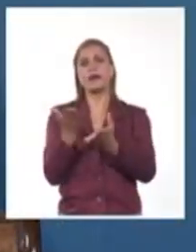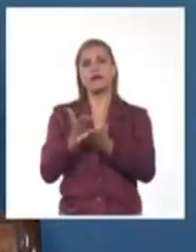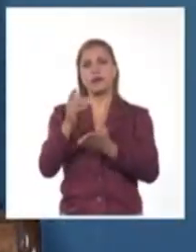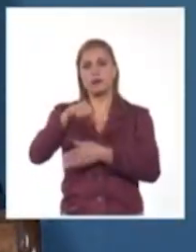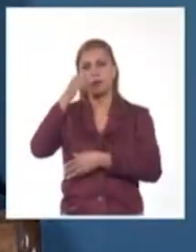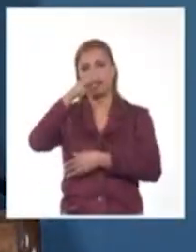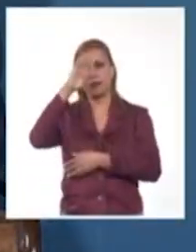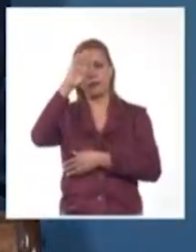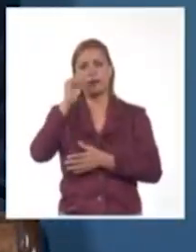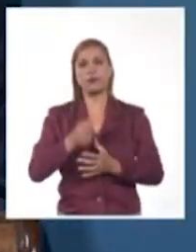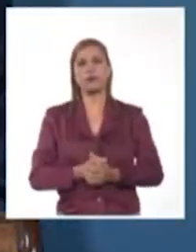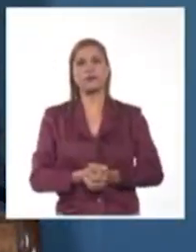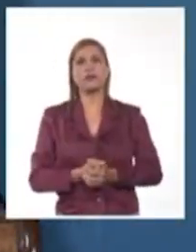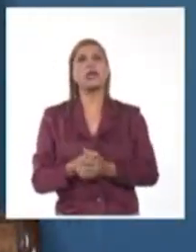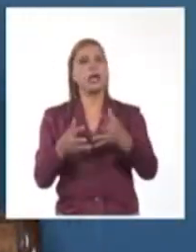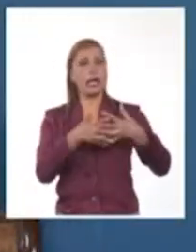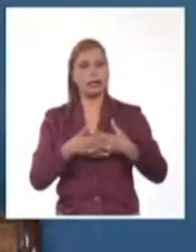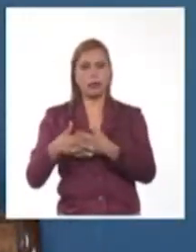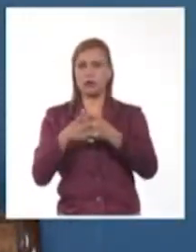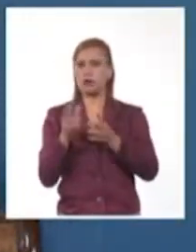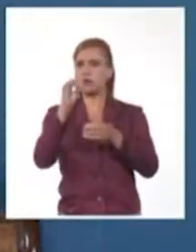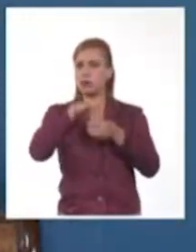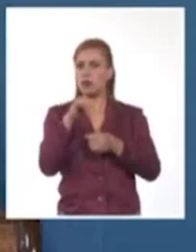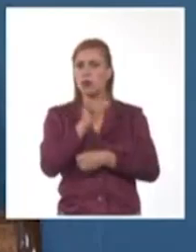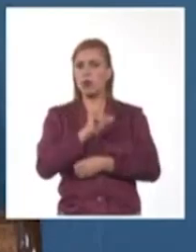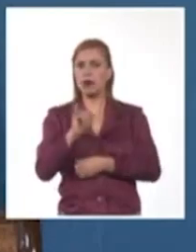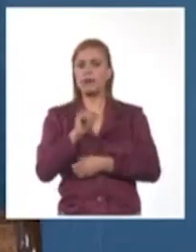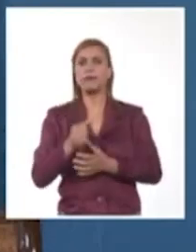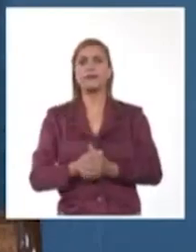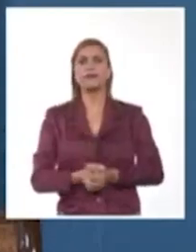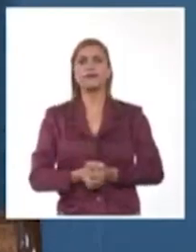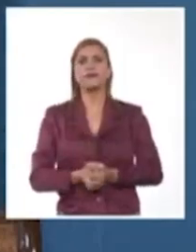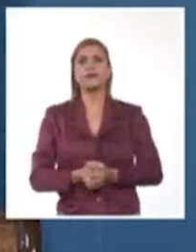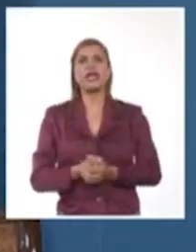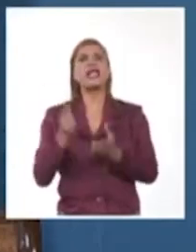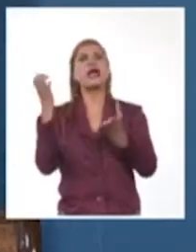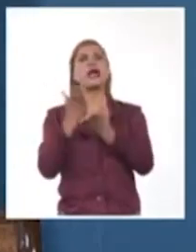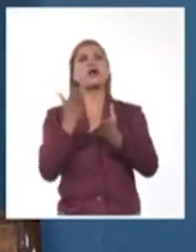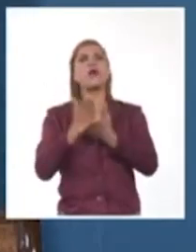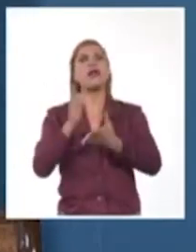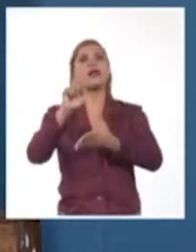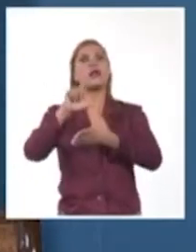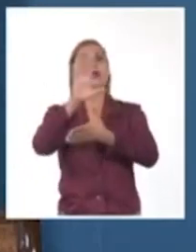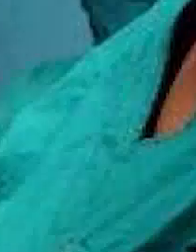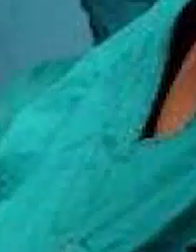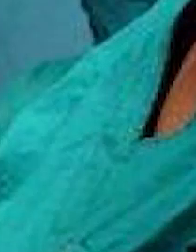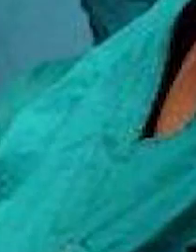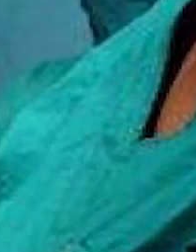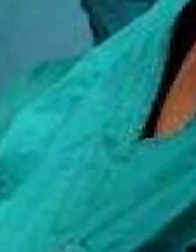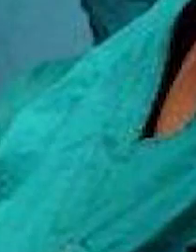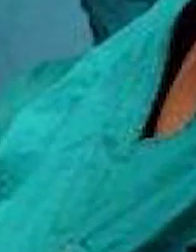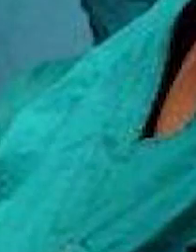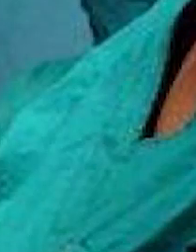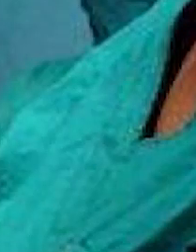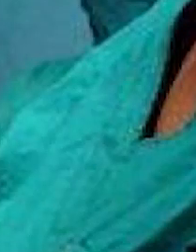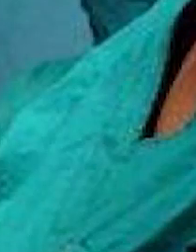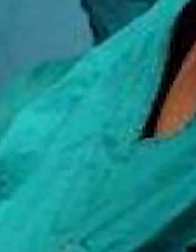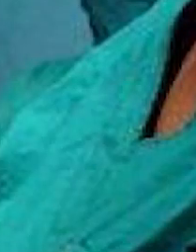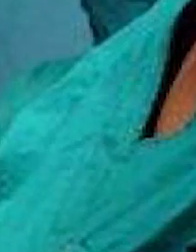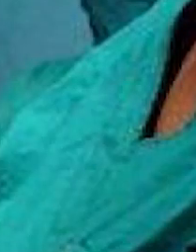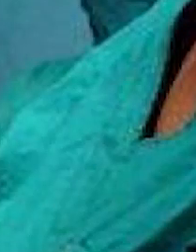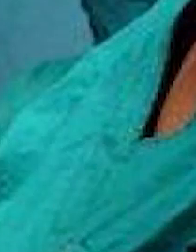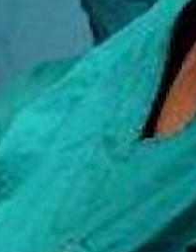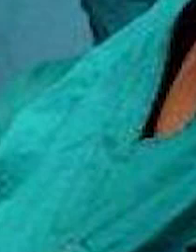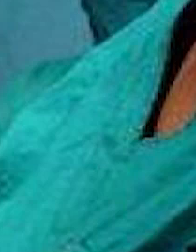La existencia de la Escuela Latinoamericana de Medicina en La Habana, la Operación